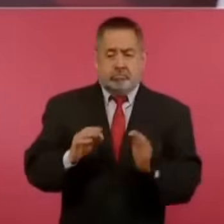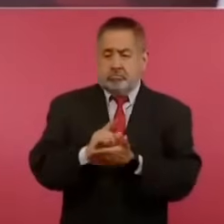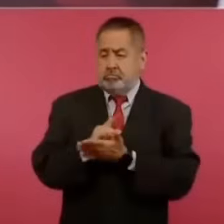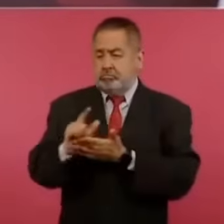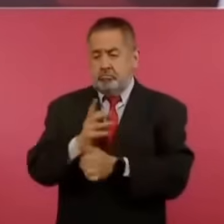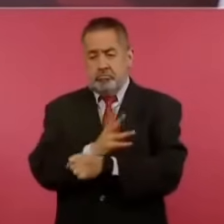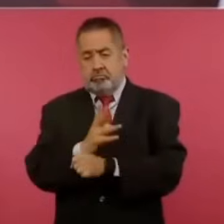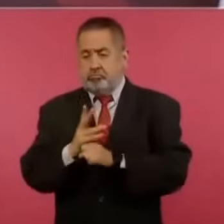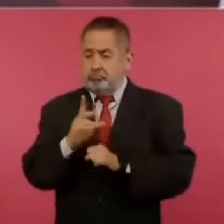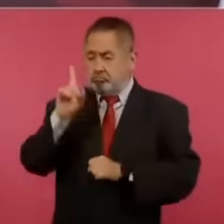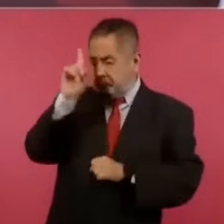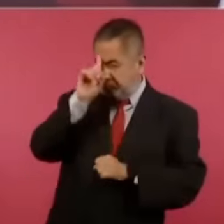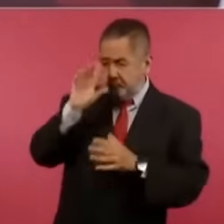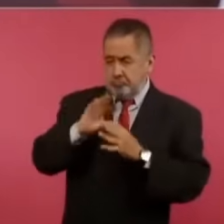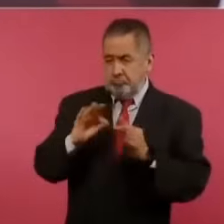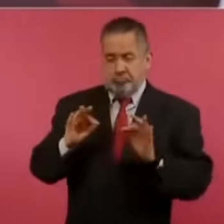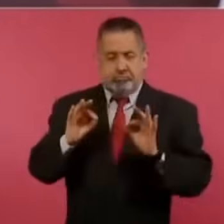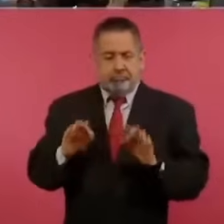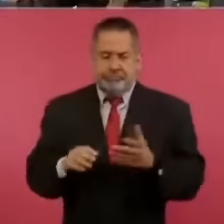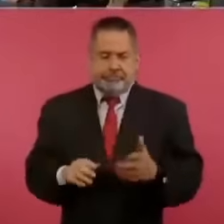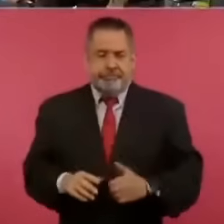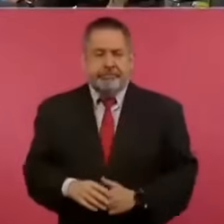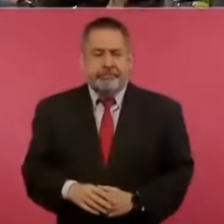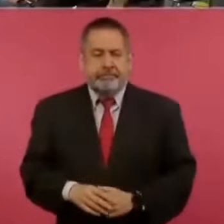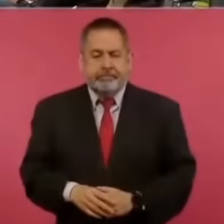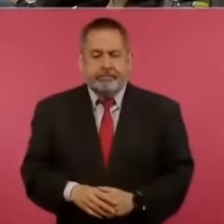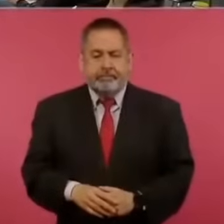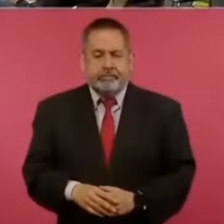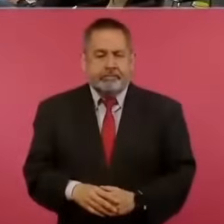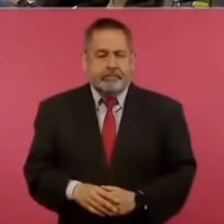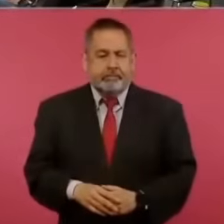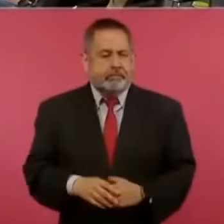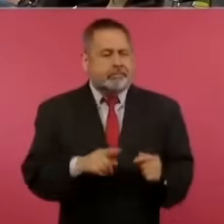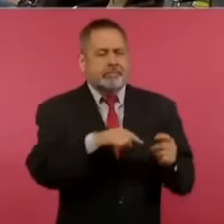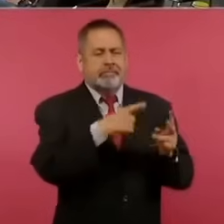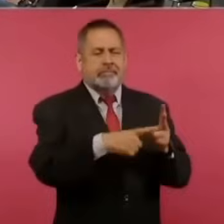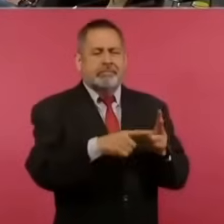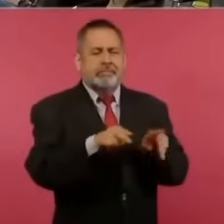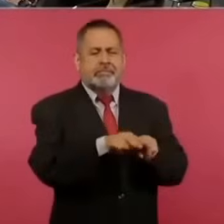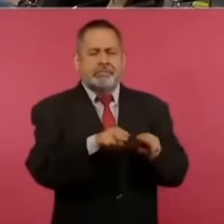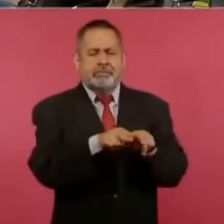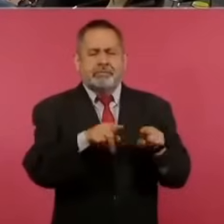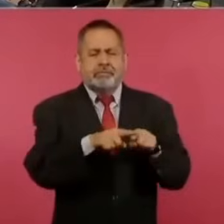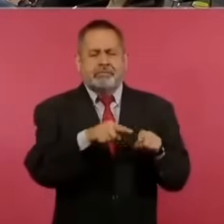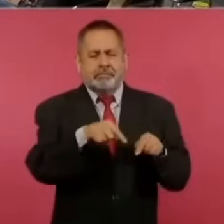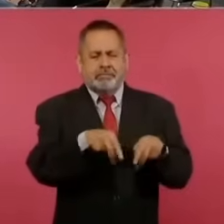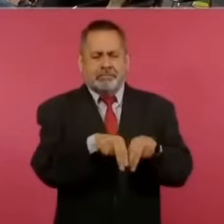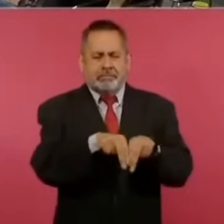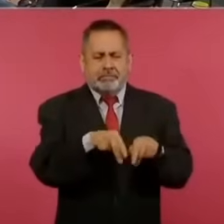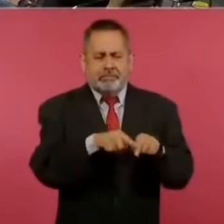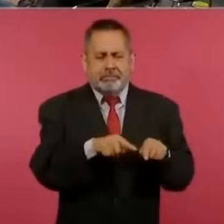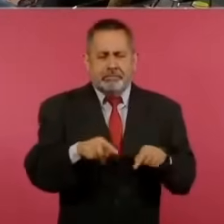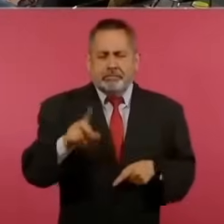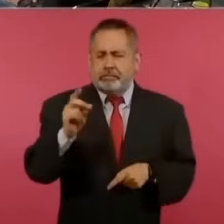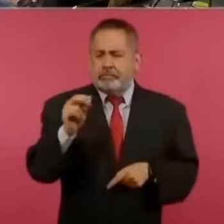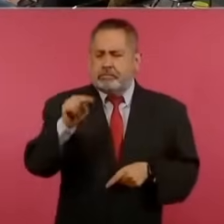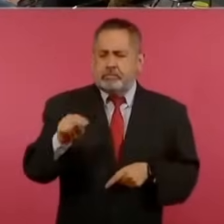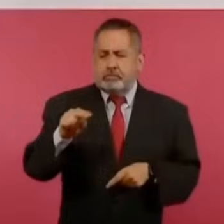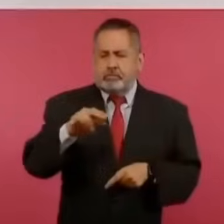y con autoridad moral. El nieto de de don